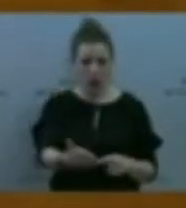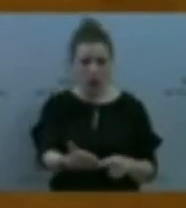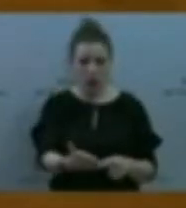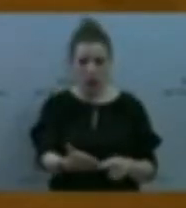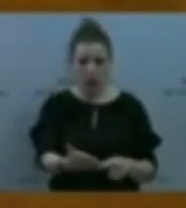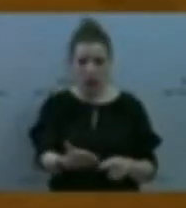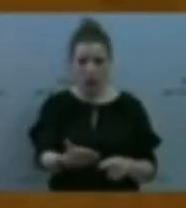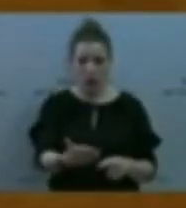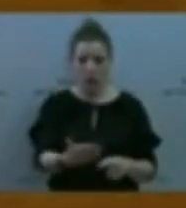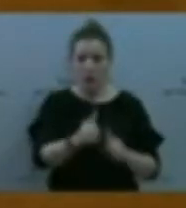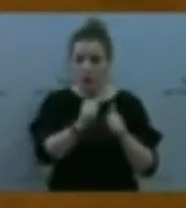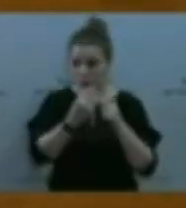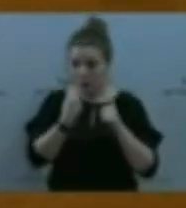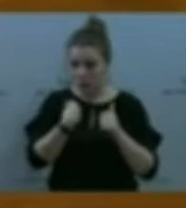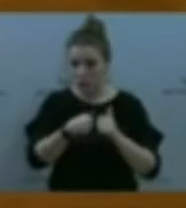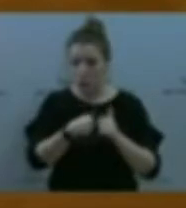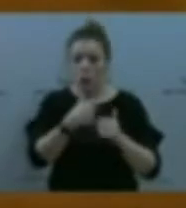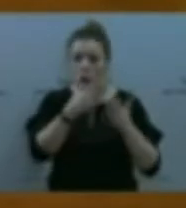usted,